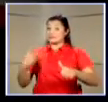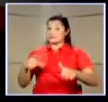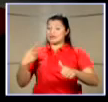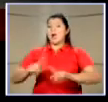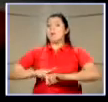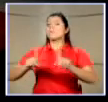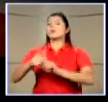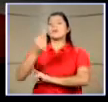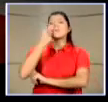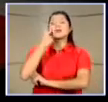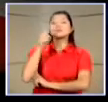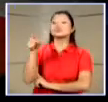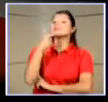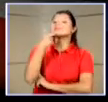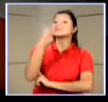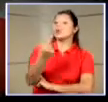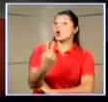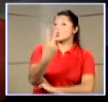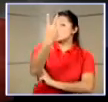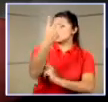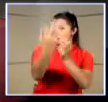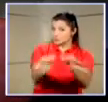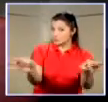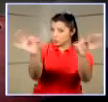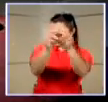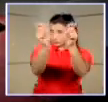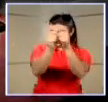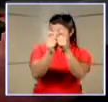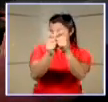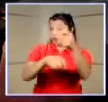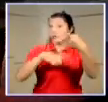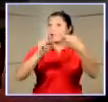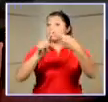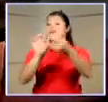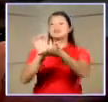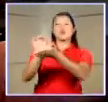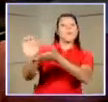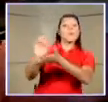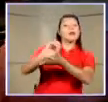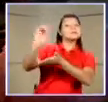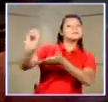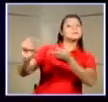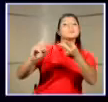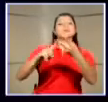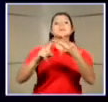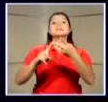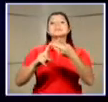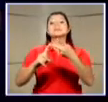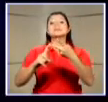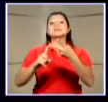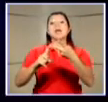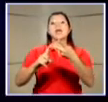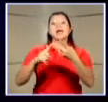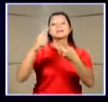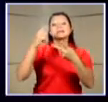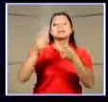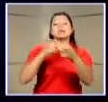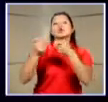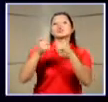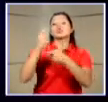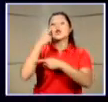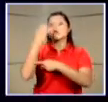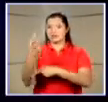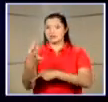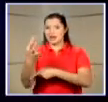Pero fíjese que usted ha mencionado 2 importantes aspectos, la evasión y la elusión fiscales. Para controlar eso, que